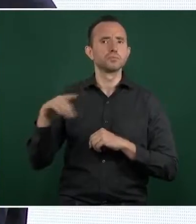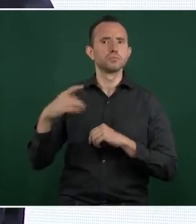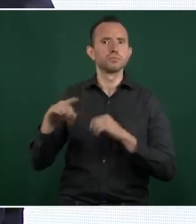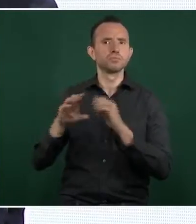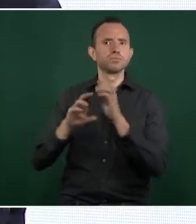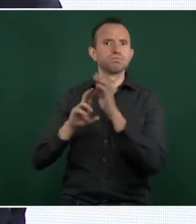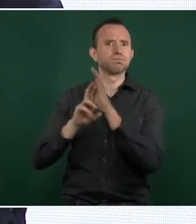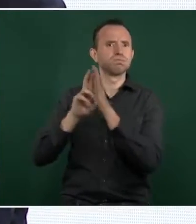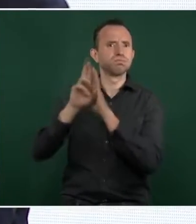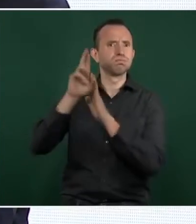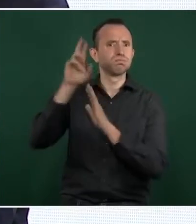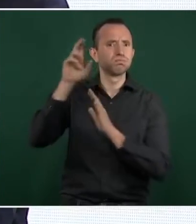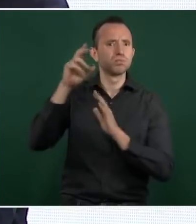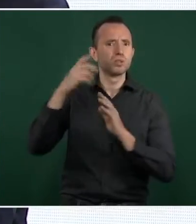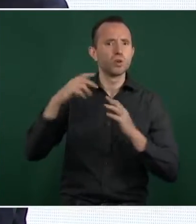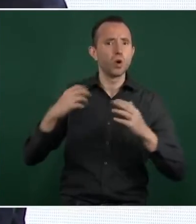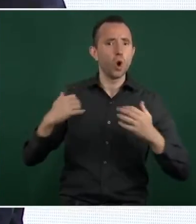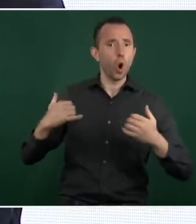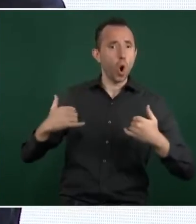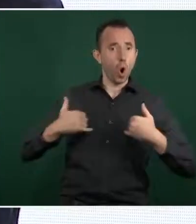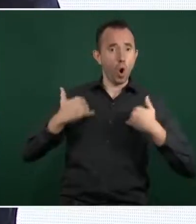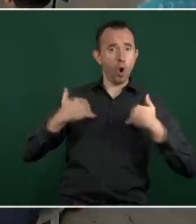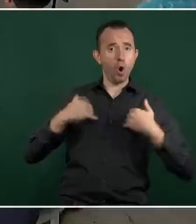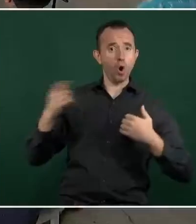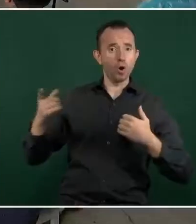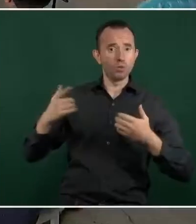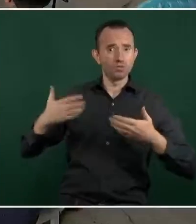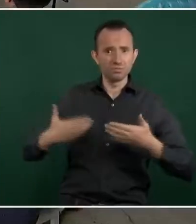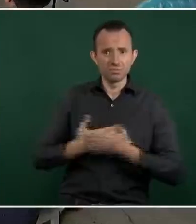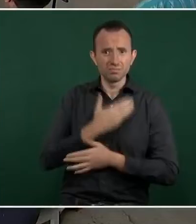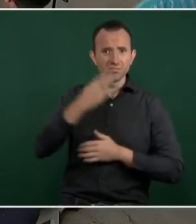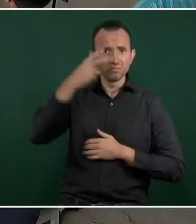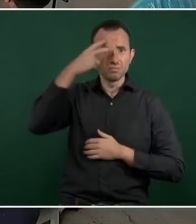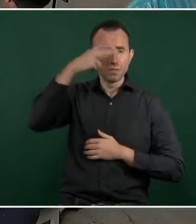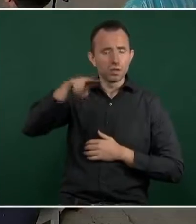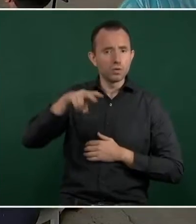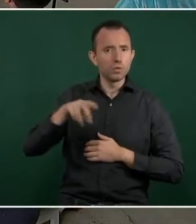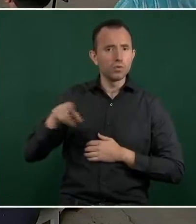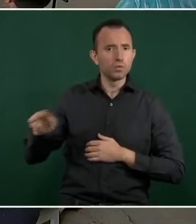y se ganó ese sitio